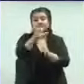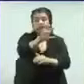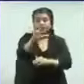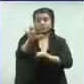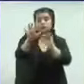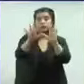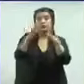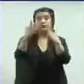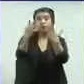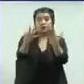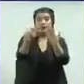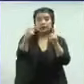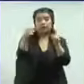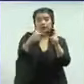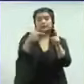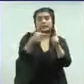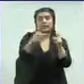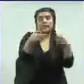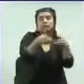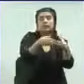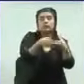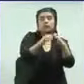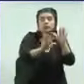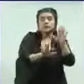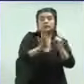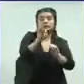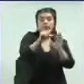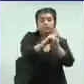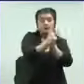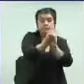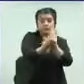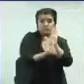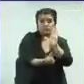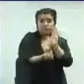132.187.519 que en ese mismo grupo 13 están en servicios